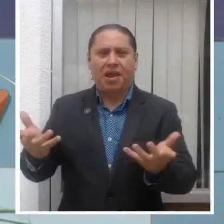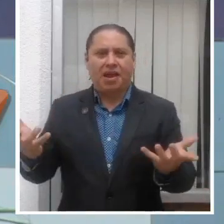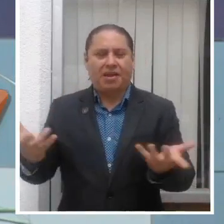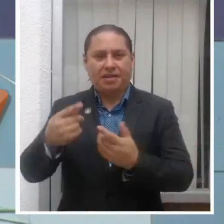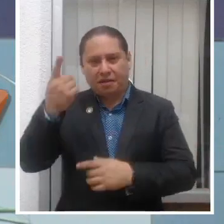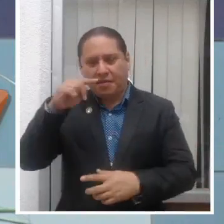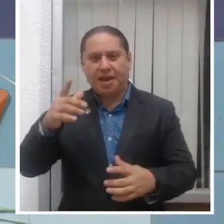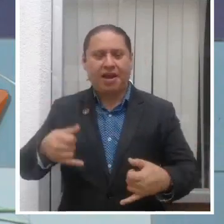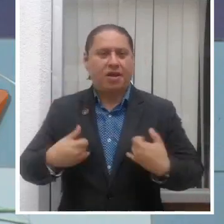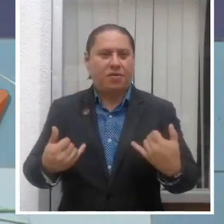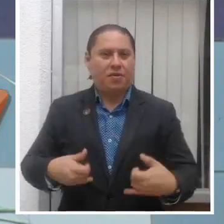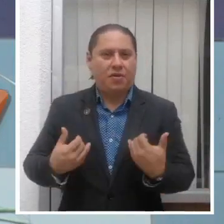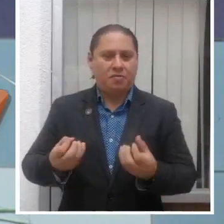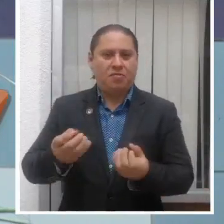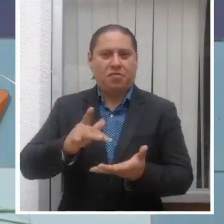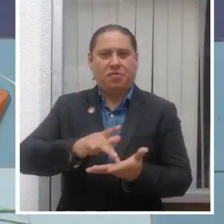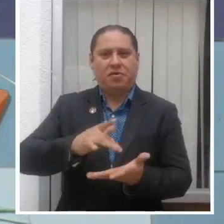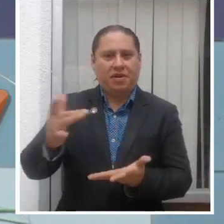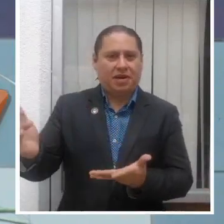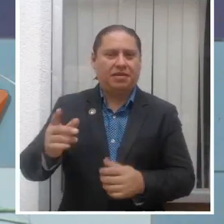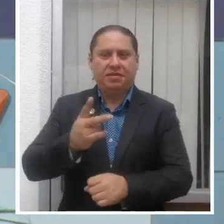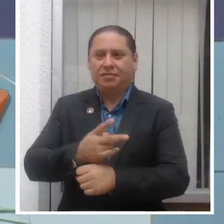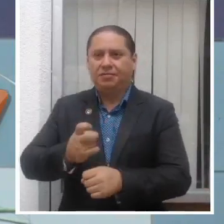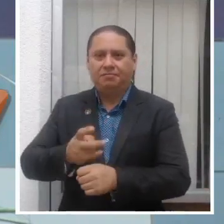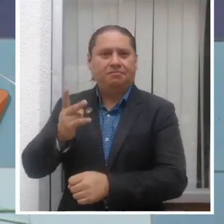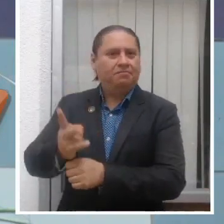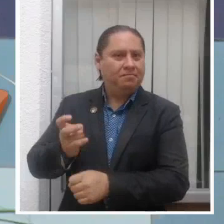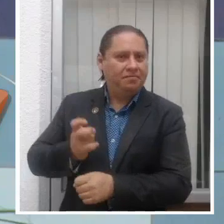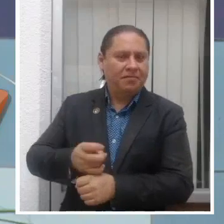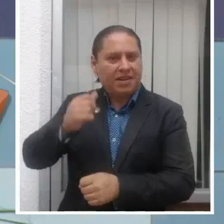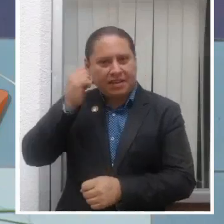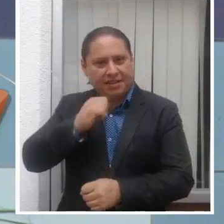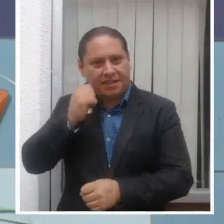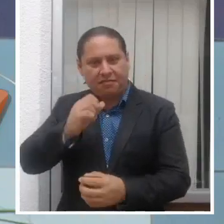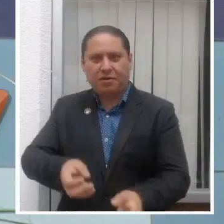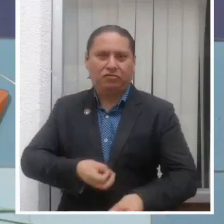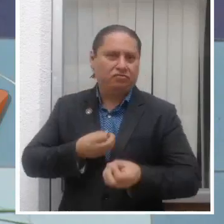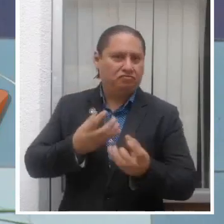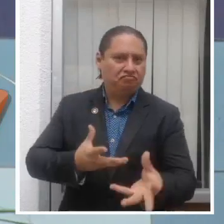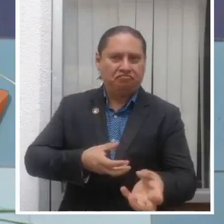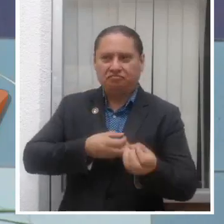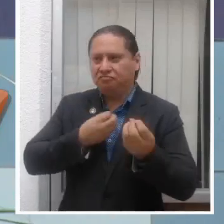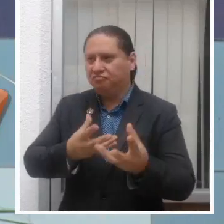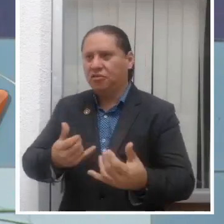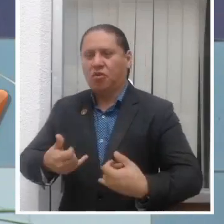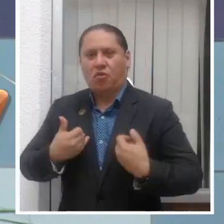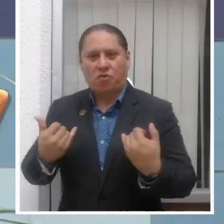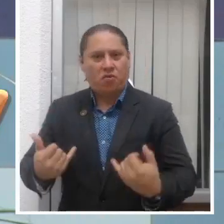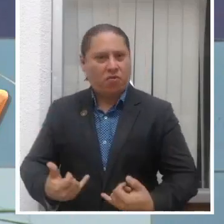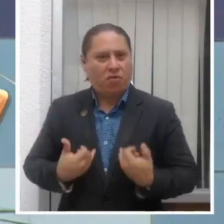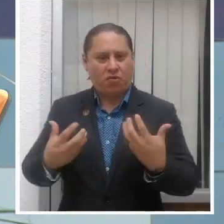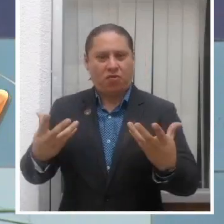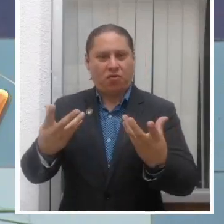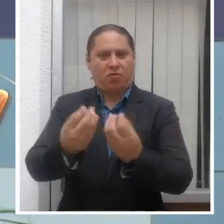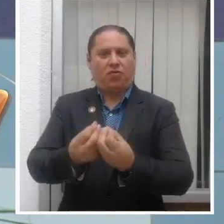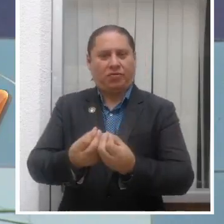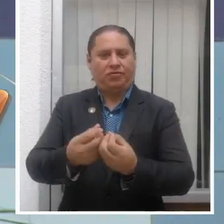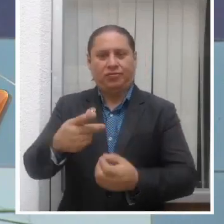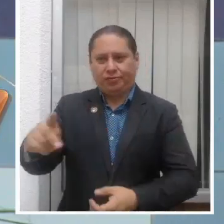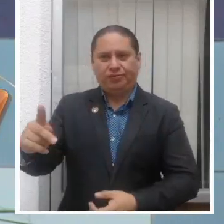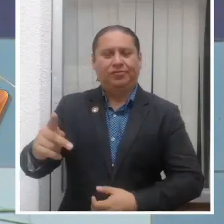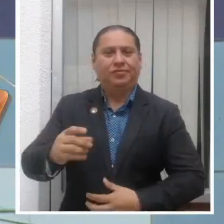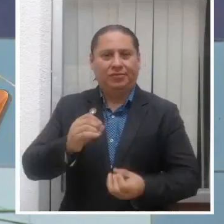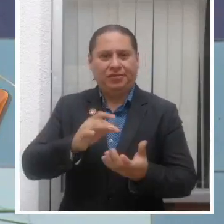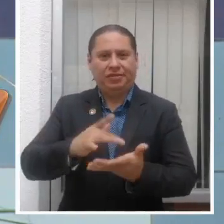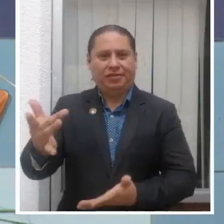para la juventud. Le agradezco por las invitaciones que me hace llegar y poder compartir esa juventud junto con usted. Muchas